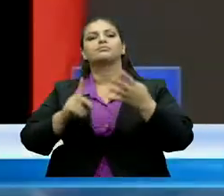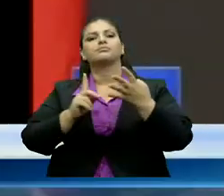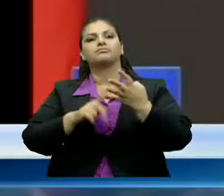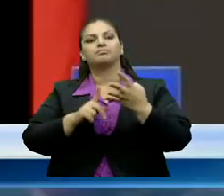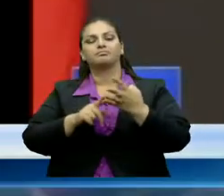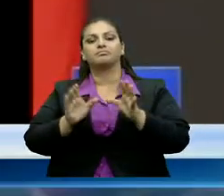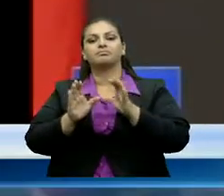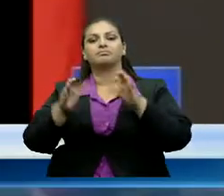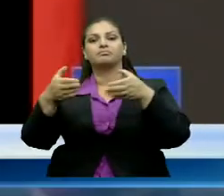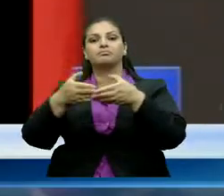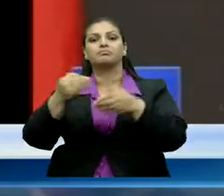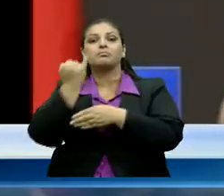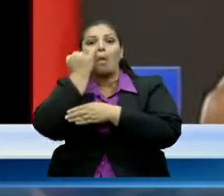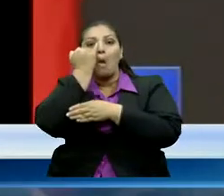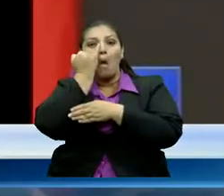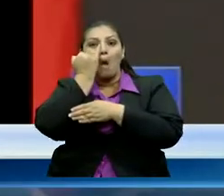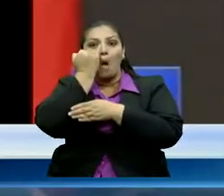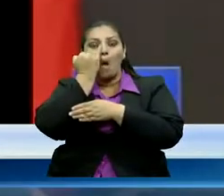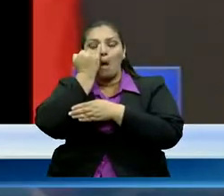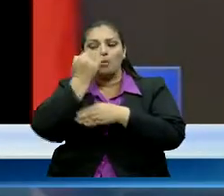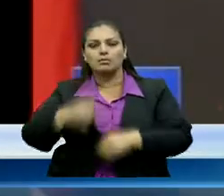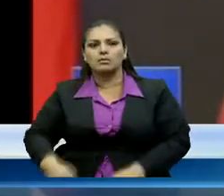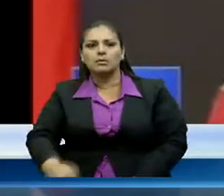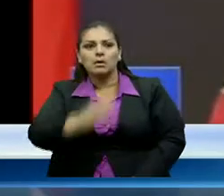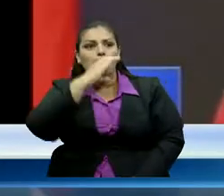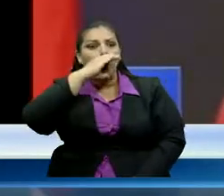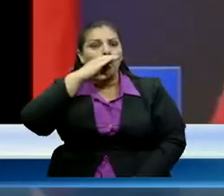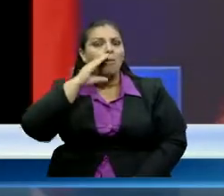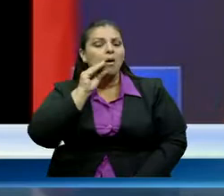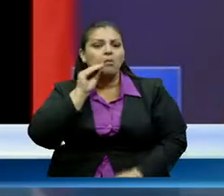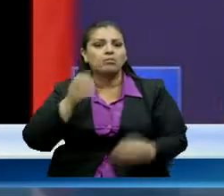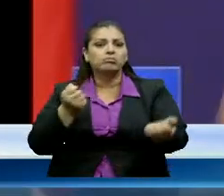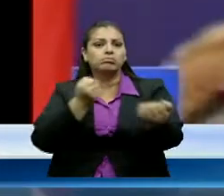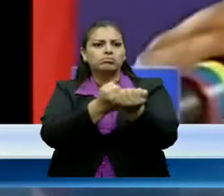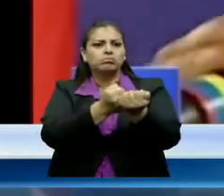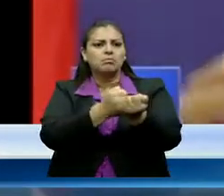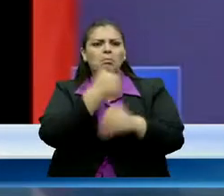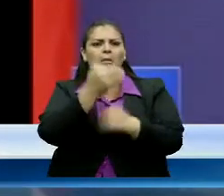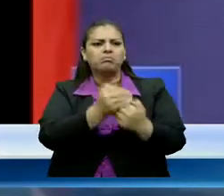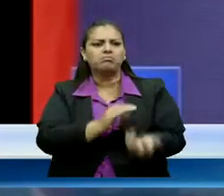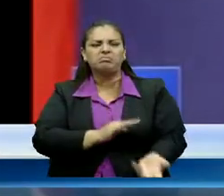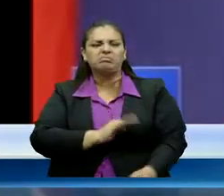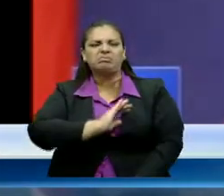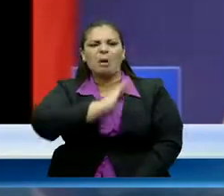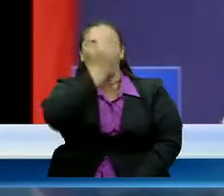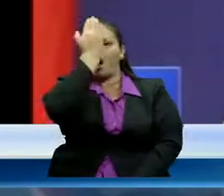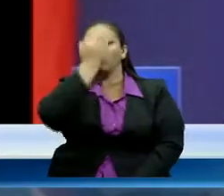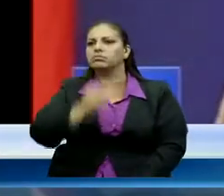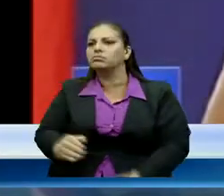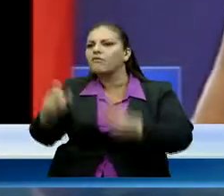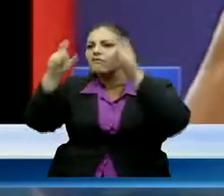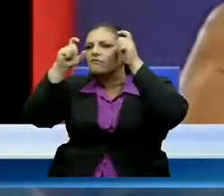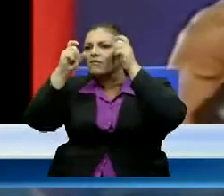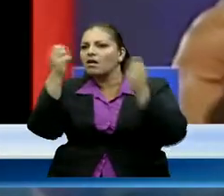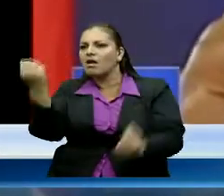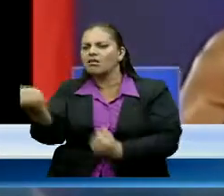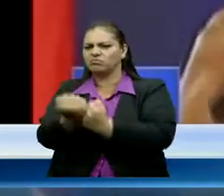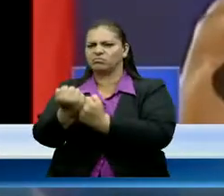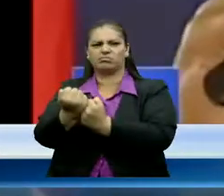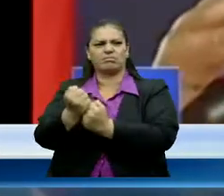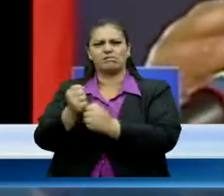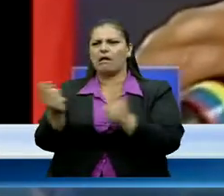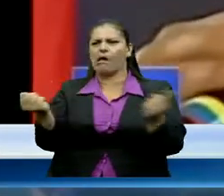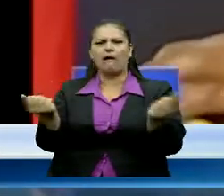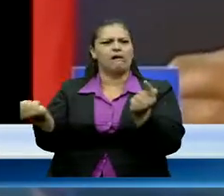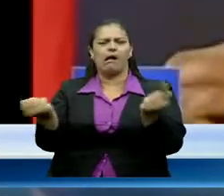Paco Moncayo. Ordenaron a sus bases votar por Lazo. Y qué pena que ciertas bases voten por lo que le ordenan, no los